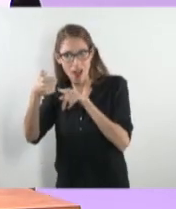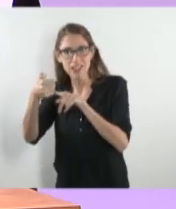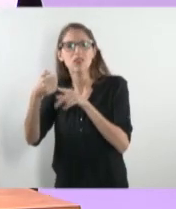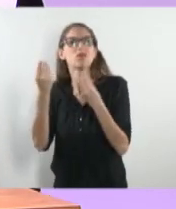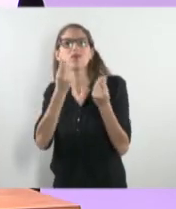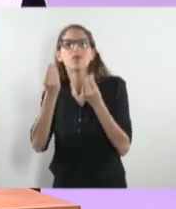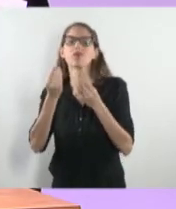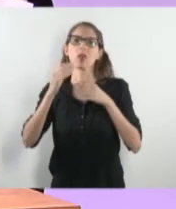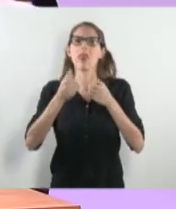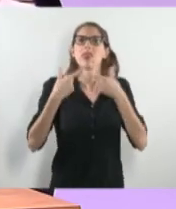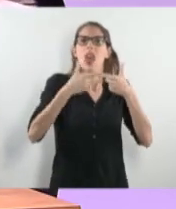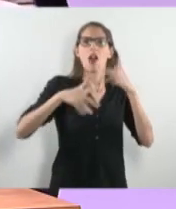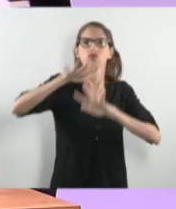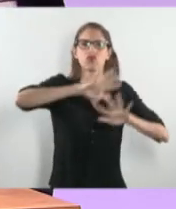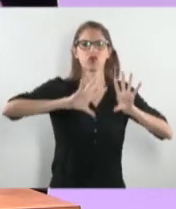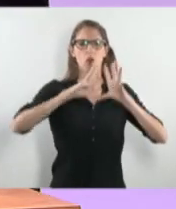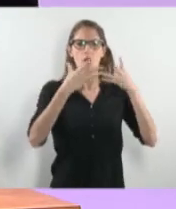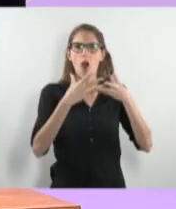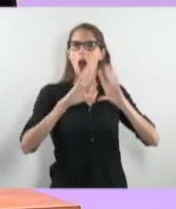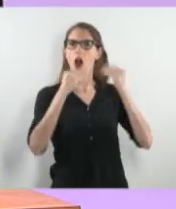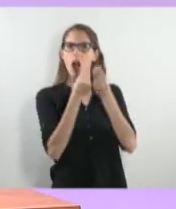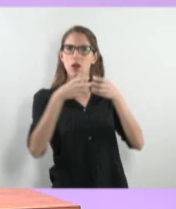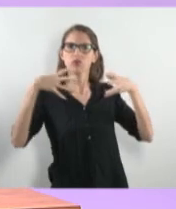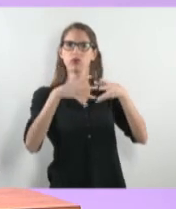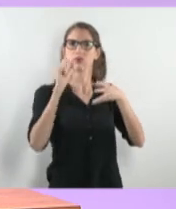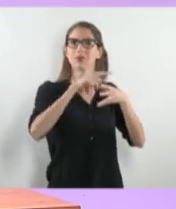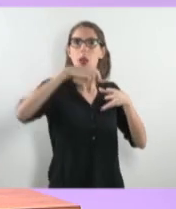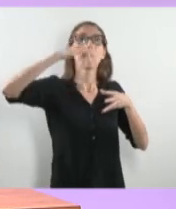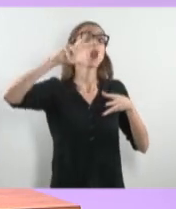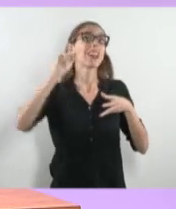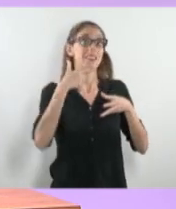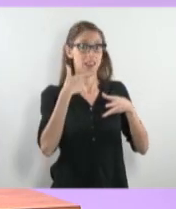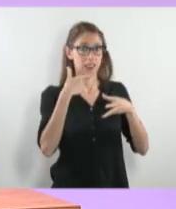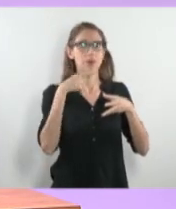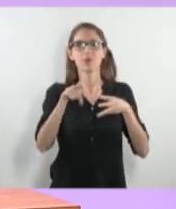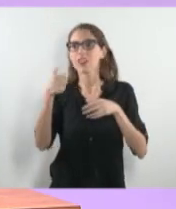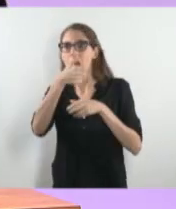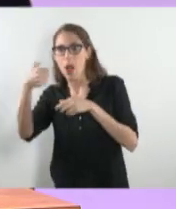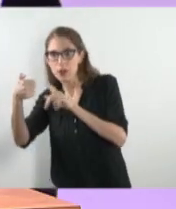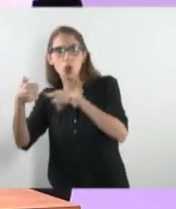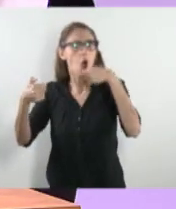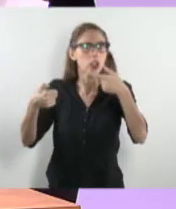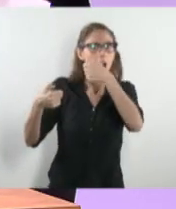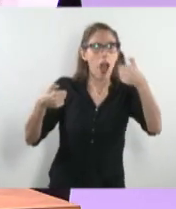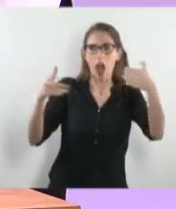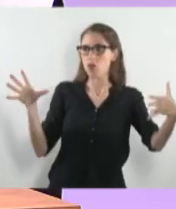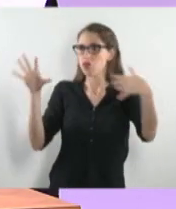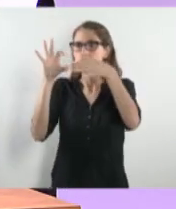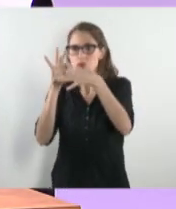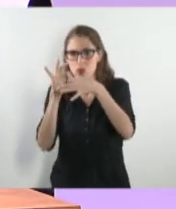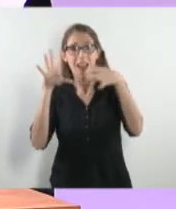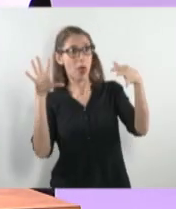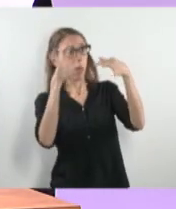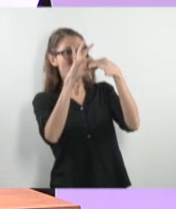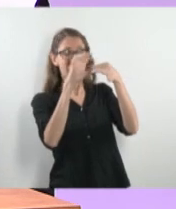uh-huh. funcional de las proteínas. Uh-huh. Cuando yo tengo un aminoácido unido con otro aminoácido, a esa unión se la conoce como unión